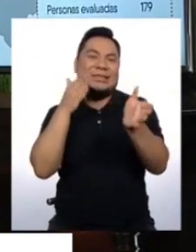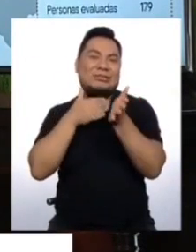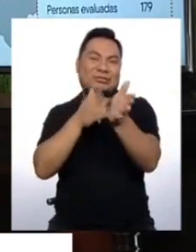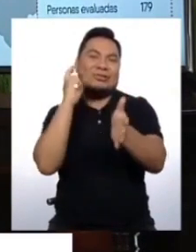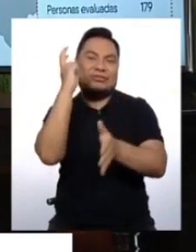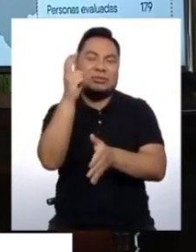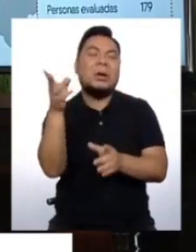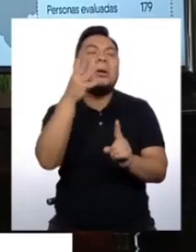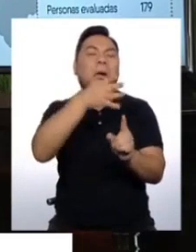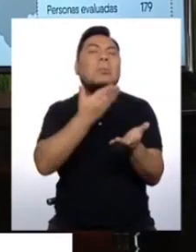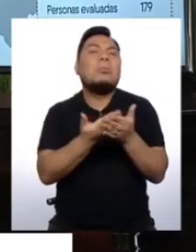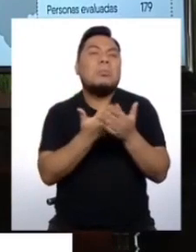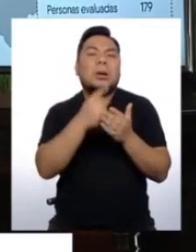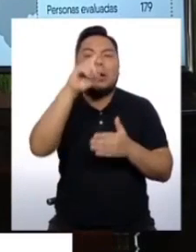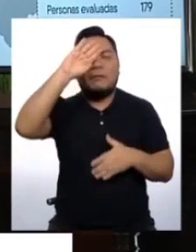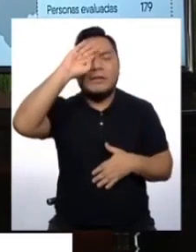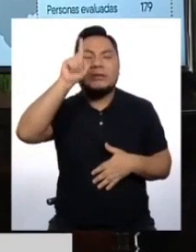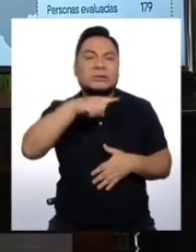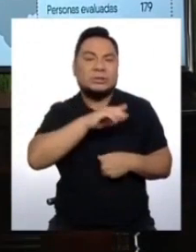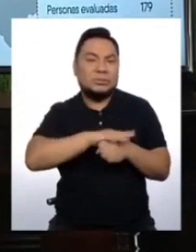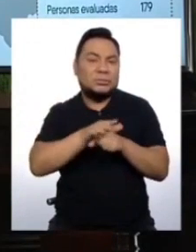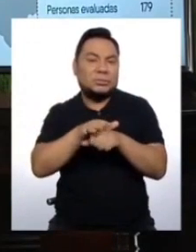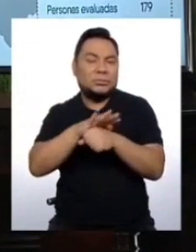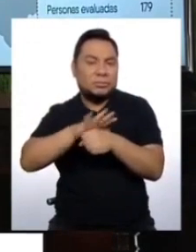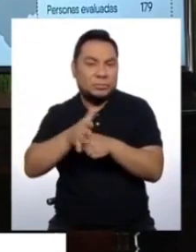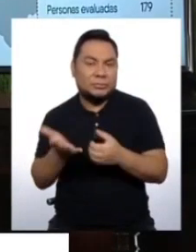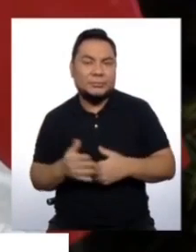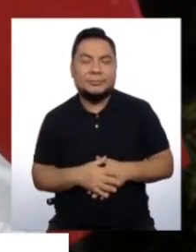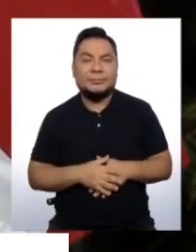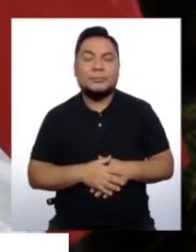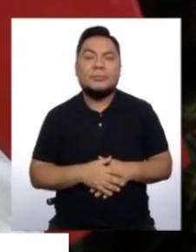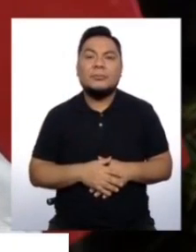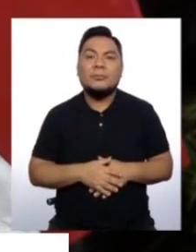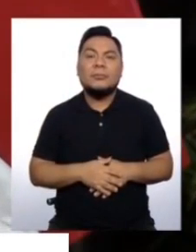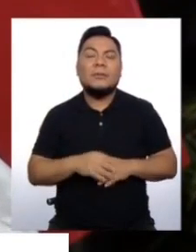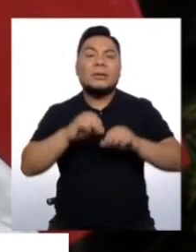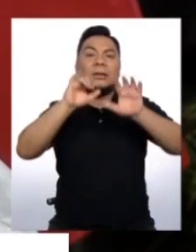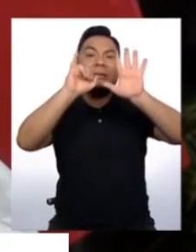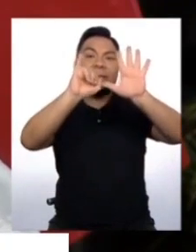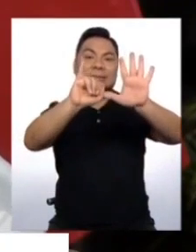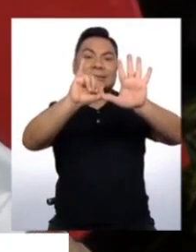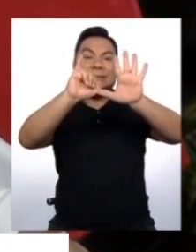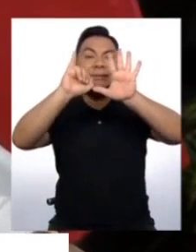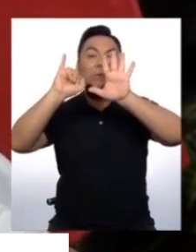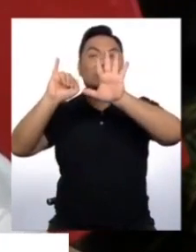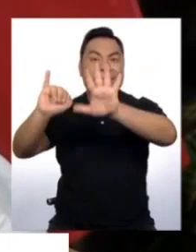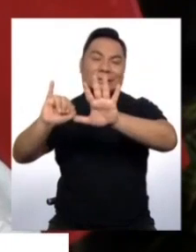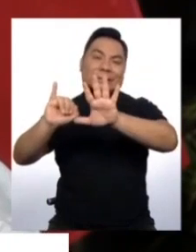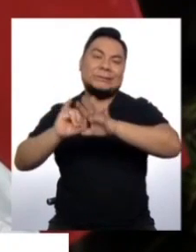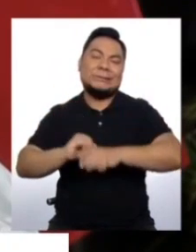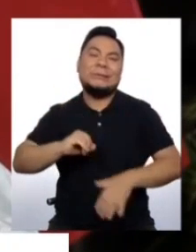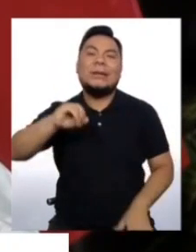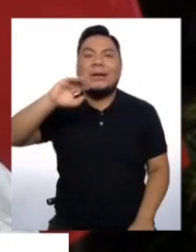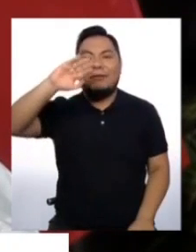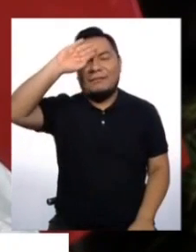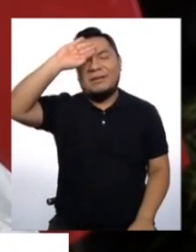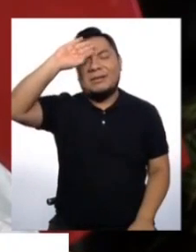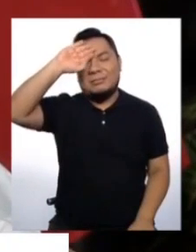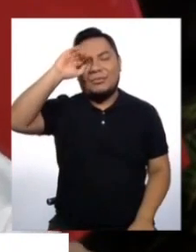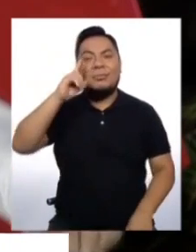si tienen o no el virus COVID-19. 66 han salido